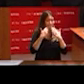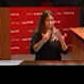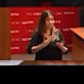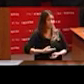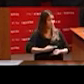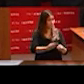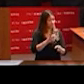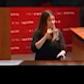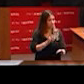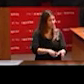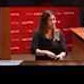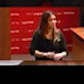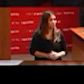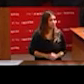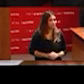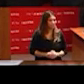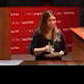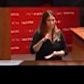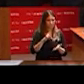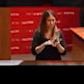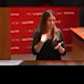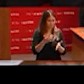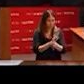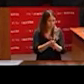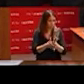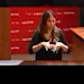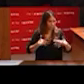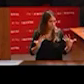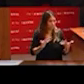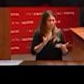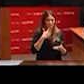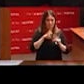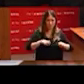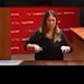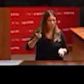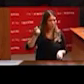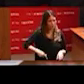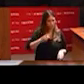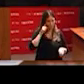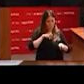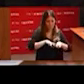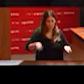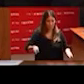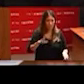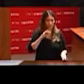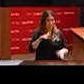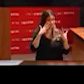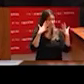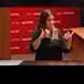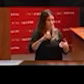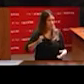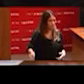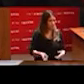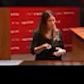invitación porque estamos entusiasmados de participar con profesionales como los que hay en esta mesa y como los que hay en esta sala